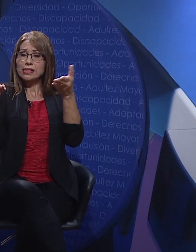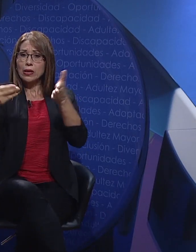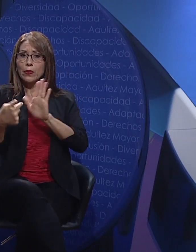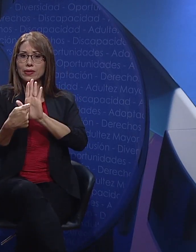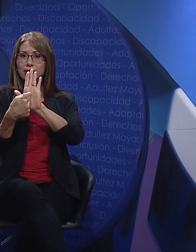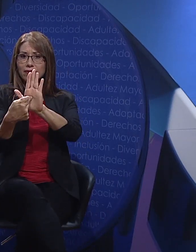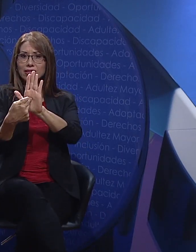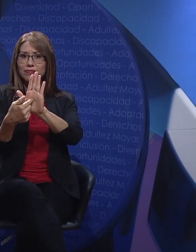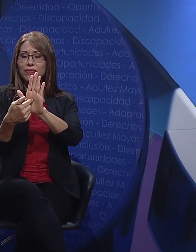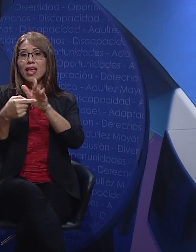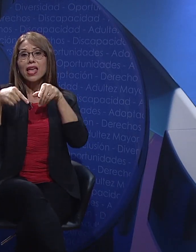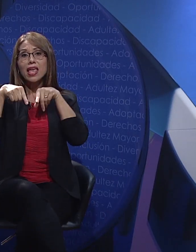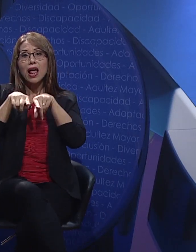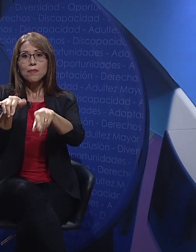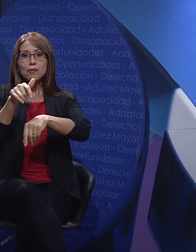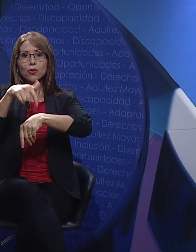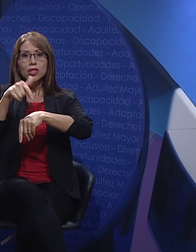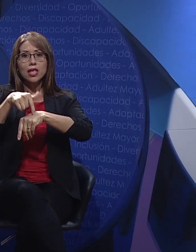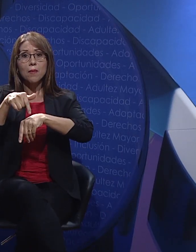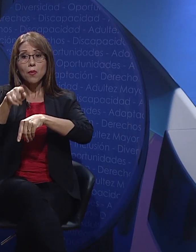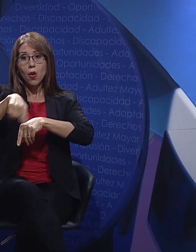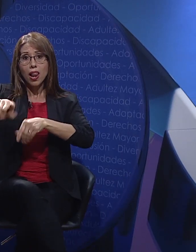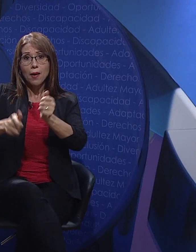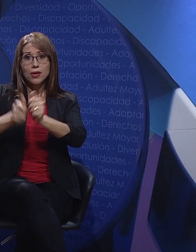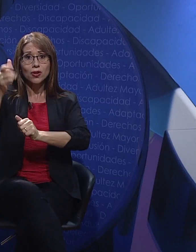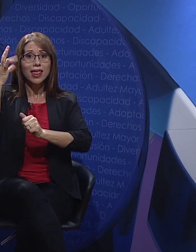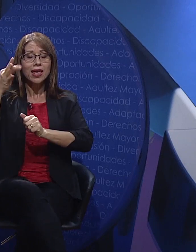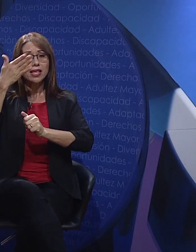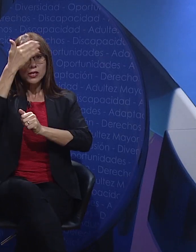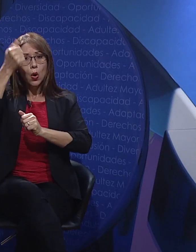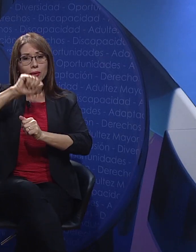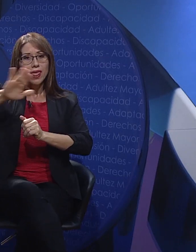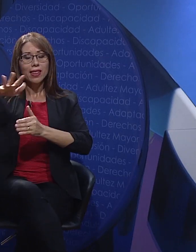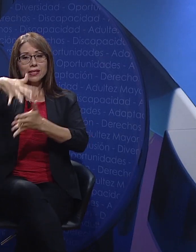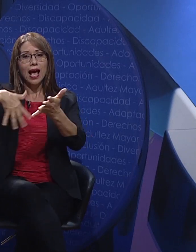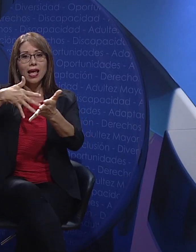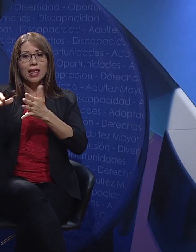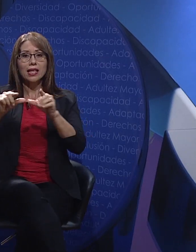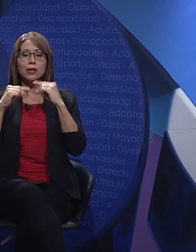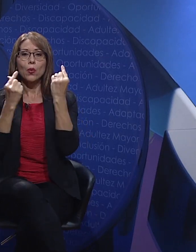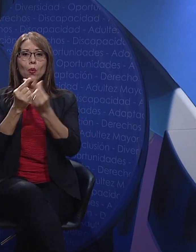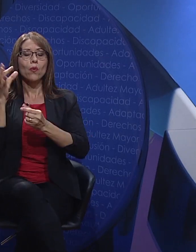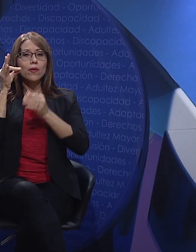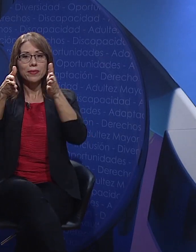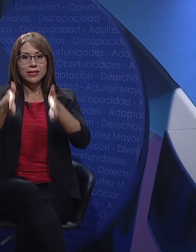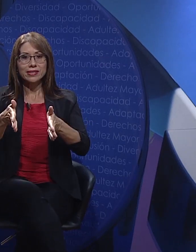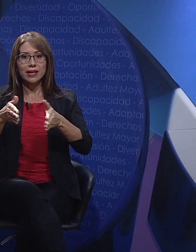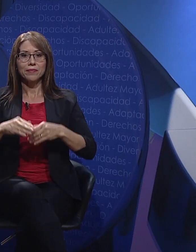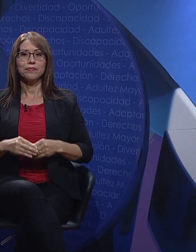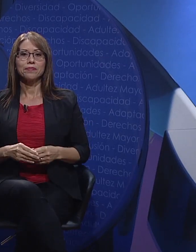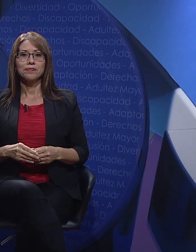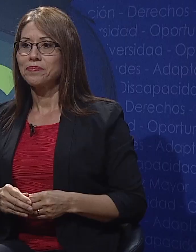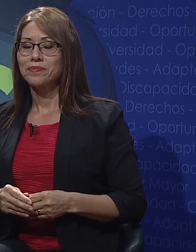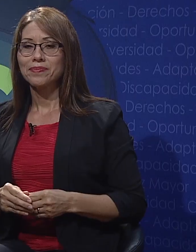más visibles, y al mismo tiempo olvidadas la mayoría de veces de las agendas del movimiento feminista.